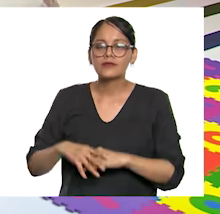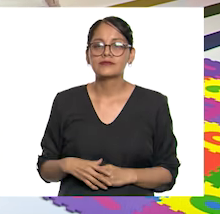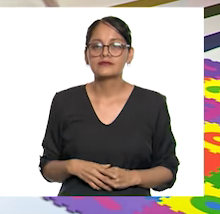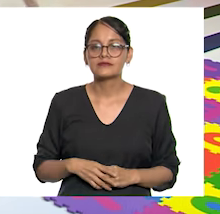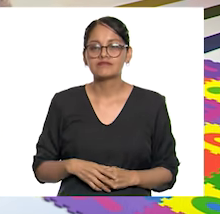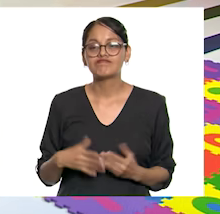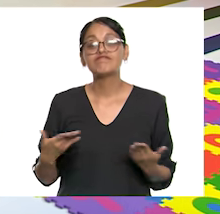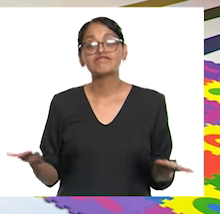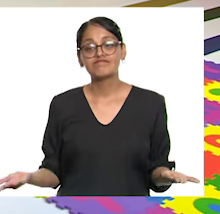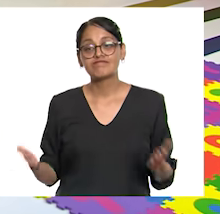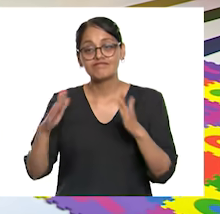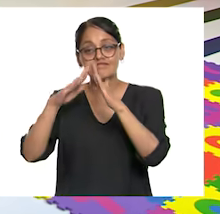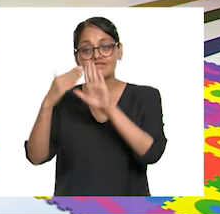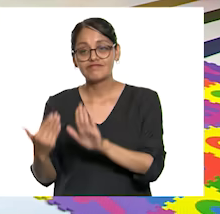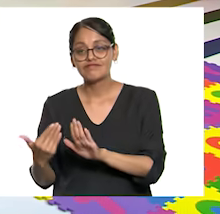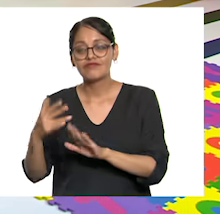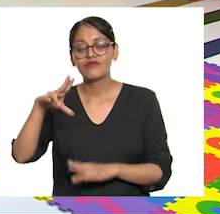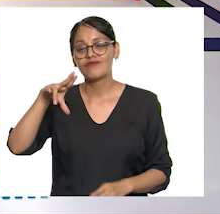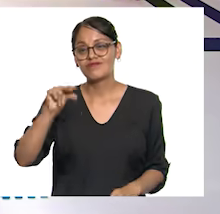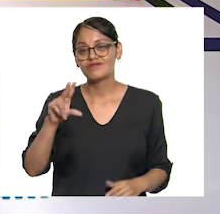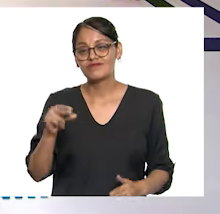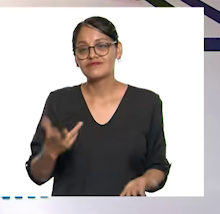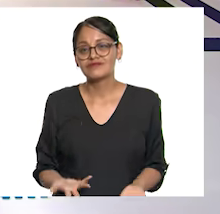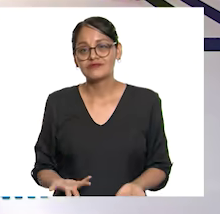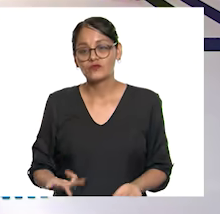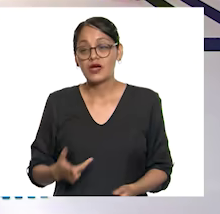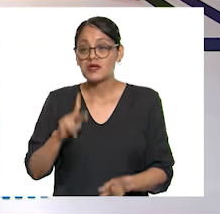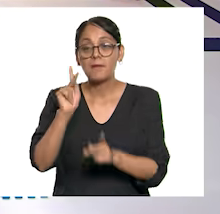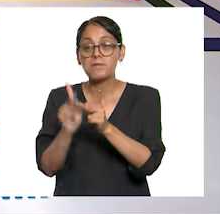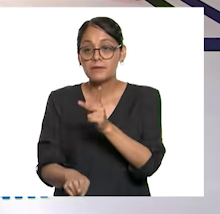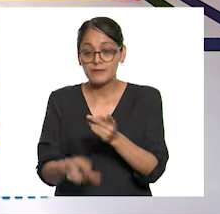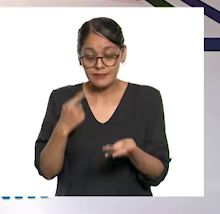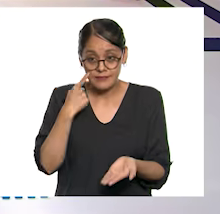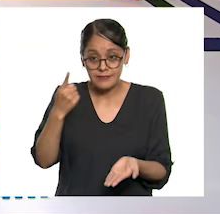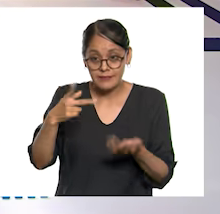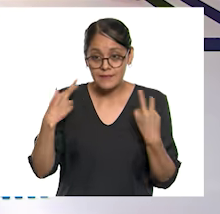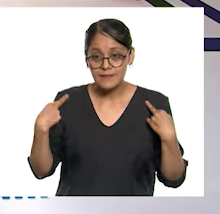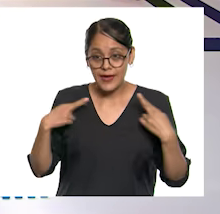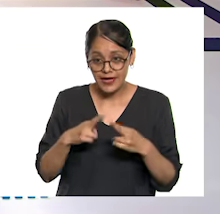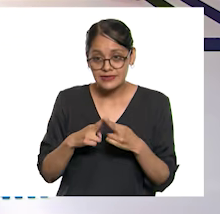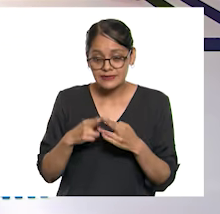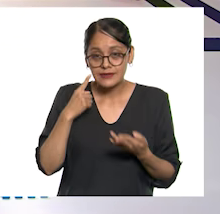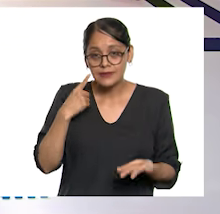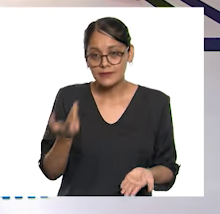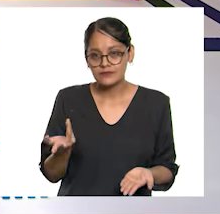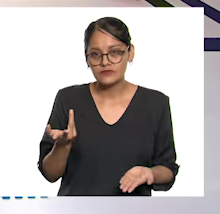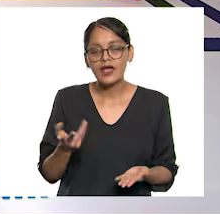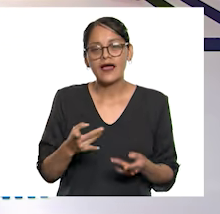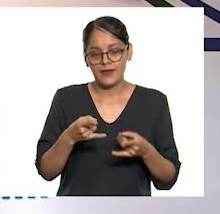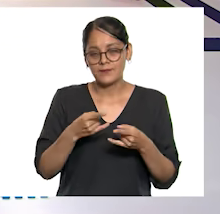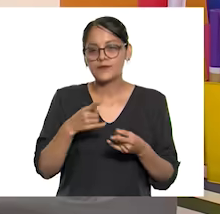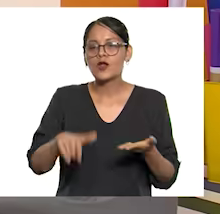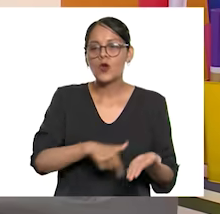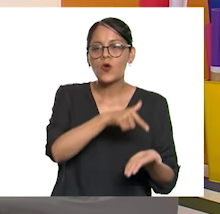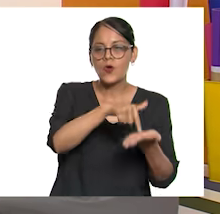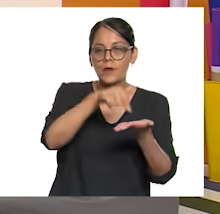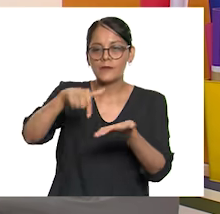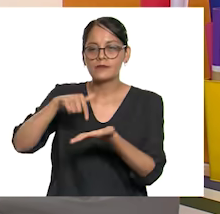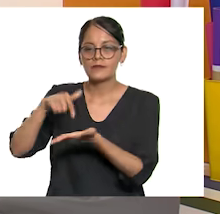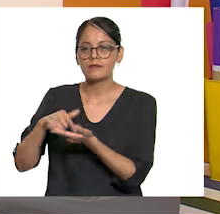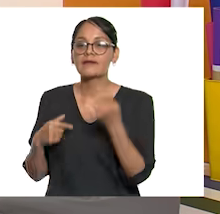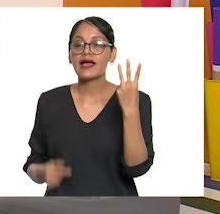Pero ahora no se cae en casa. Y hasta aquí, maestra Lucero, entonces tenemos tres lugares diferentes.